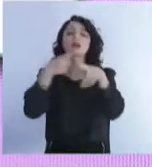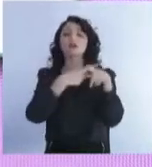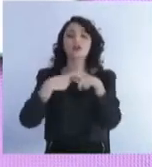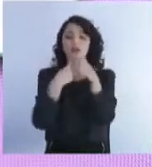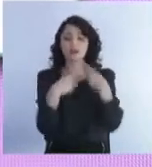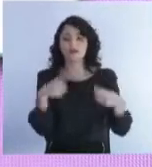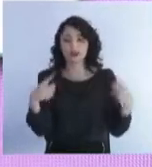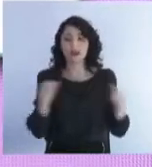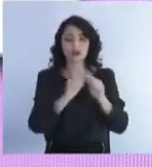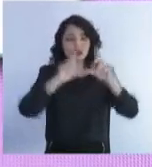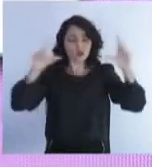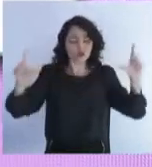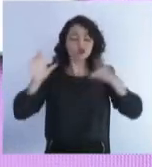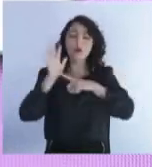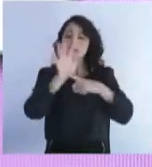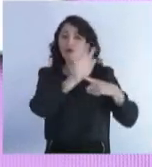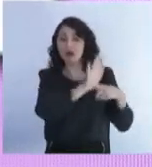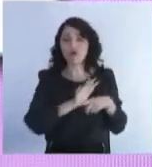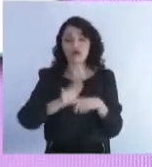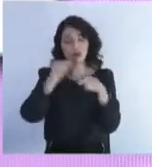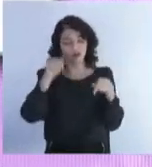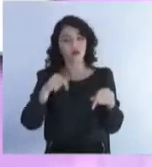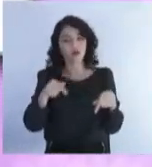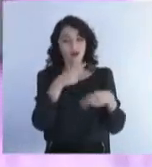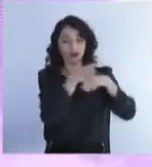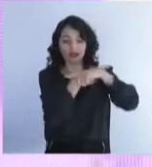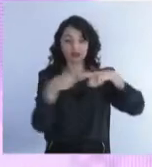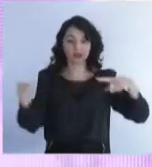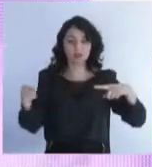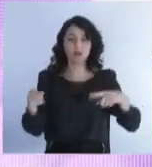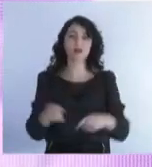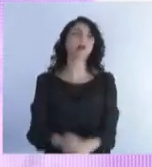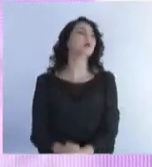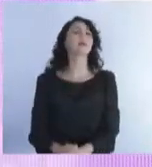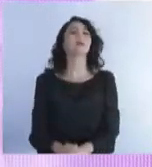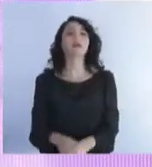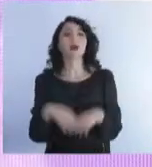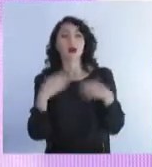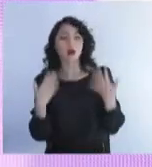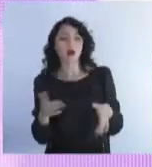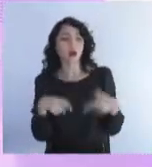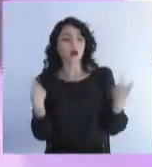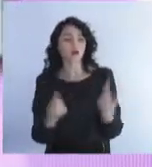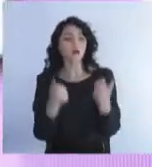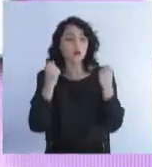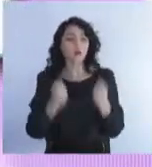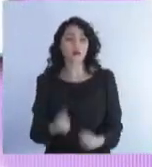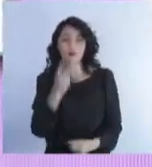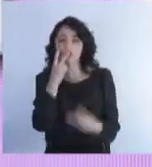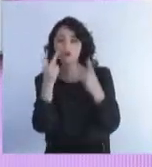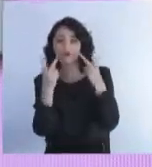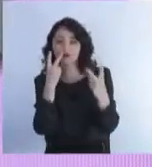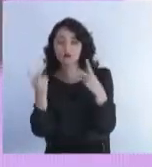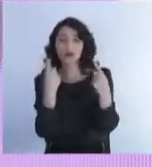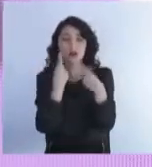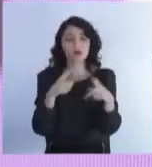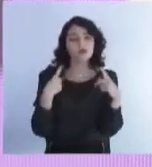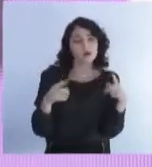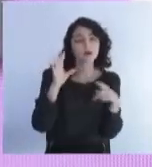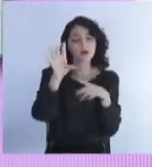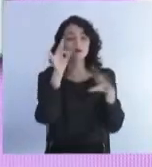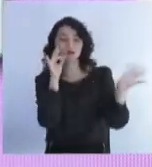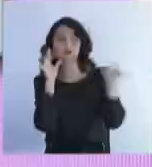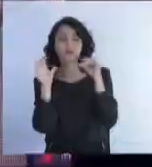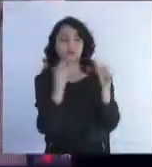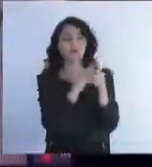pantallas durante esta semana. Vamos a poder ver segmentos de esta presentación y volver a revisar